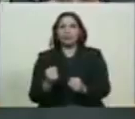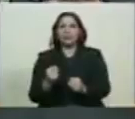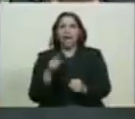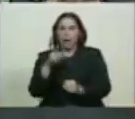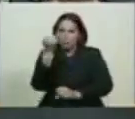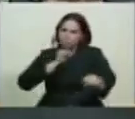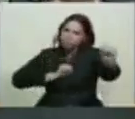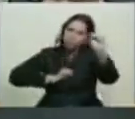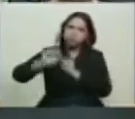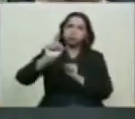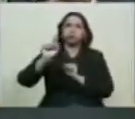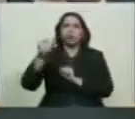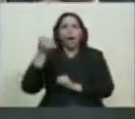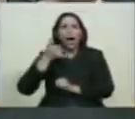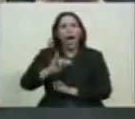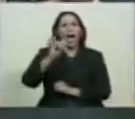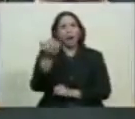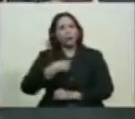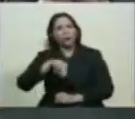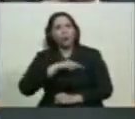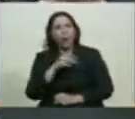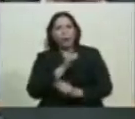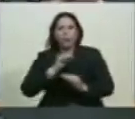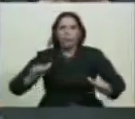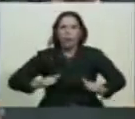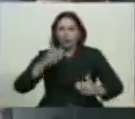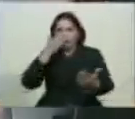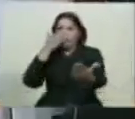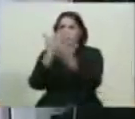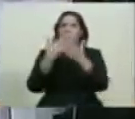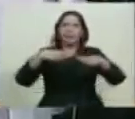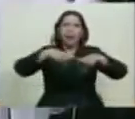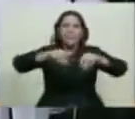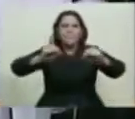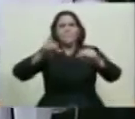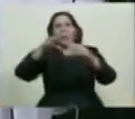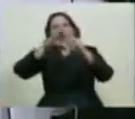rebeldía que tiene nuestra Fuerza Armada frente al imperialismo?